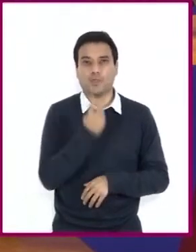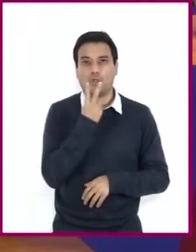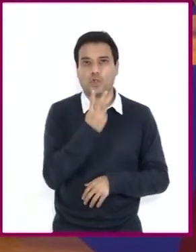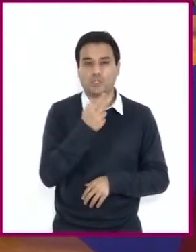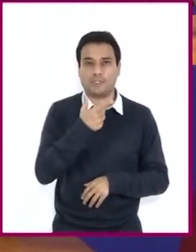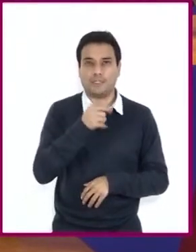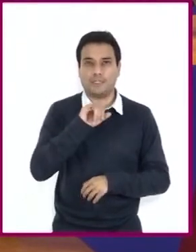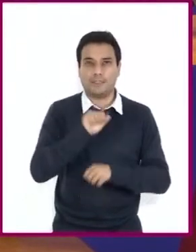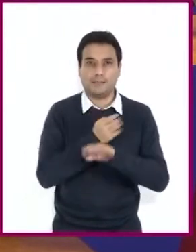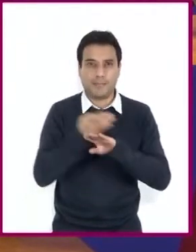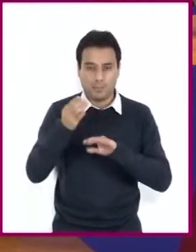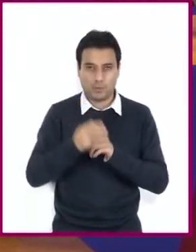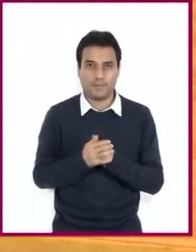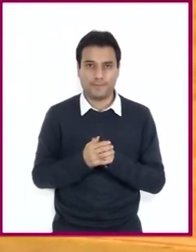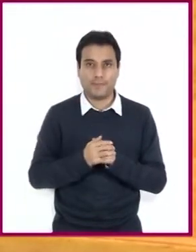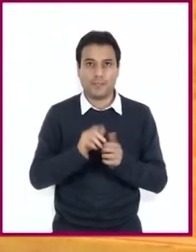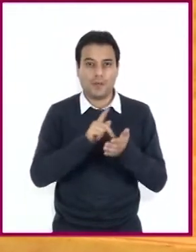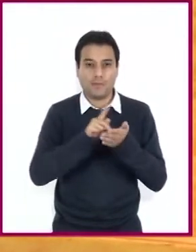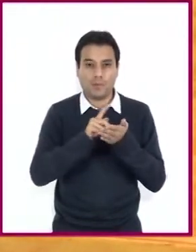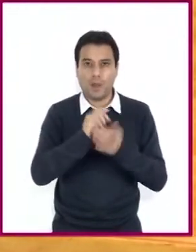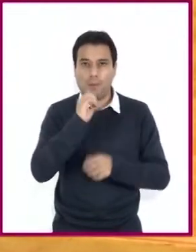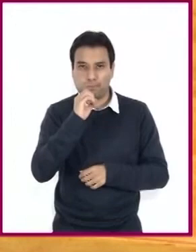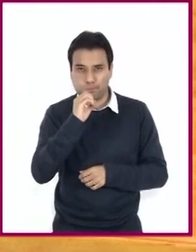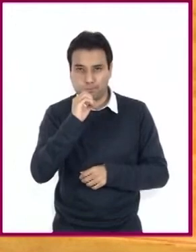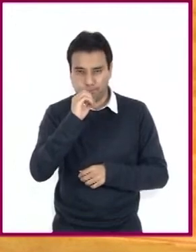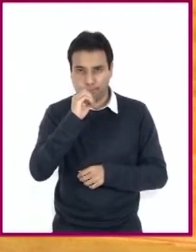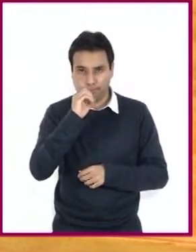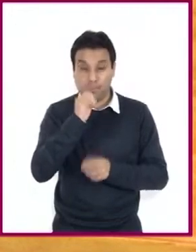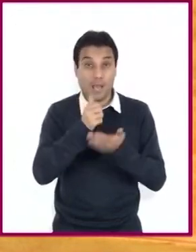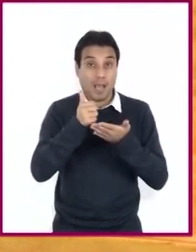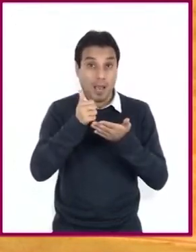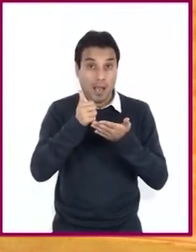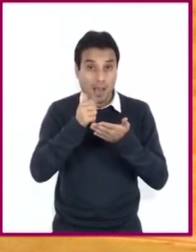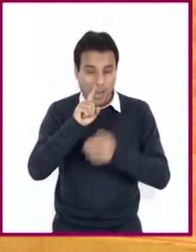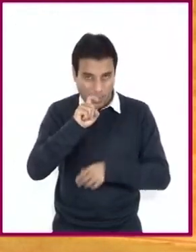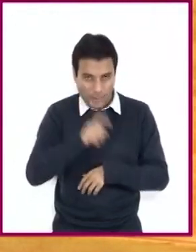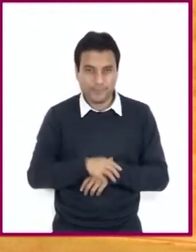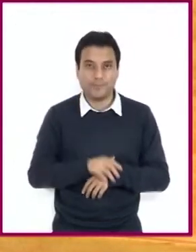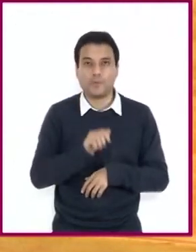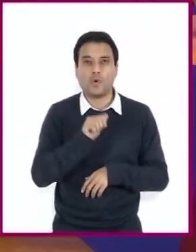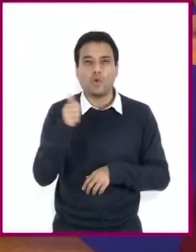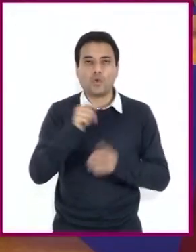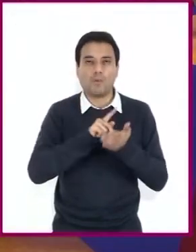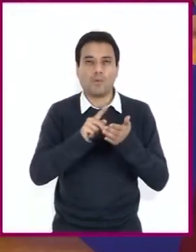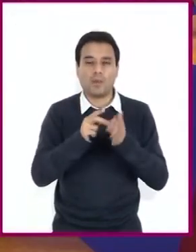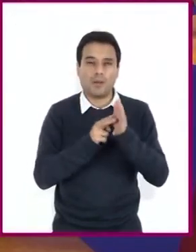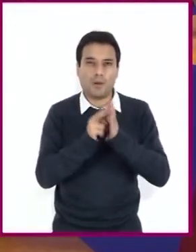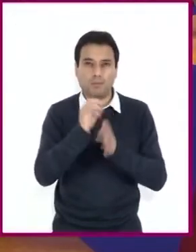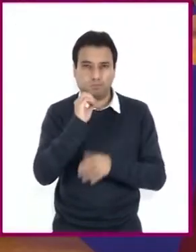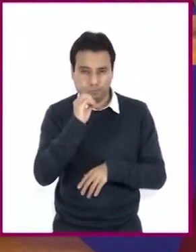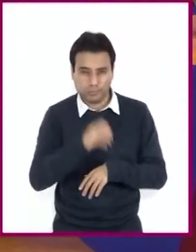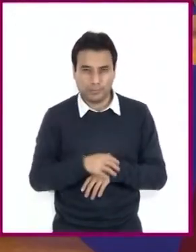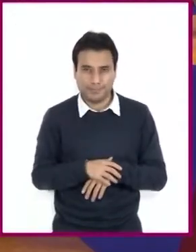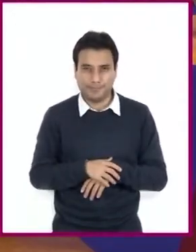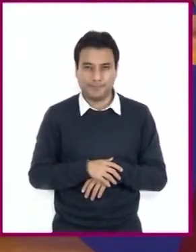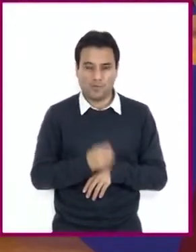blancos, un marcador negro de agua y un marcador permanente, además de 2 recipientes con agua.